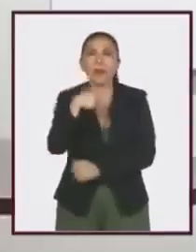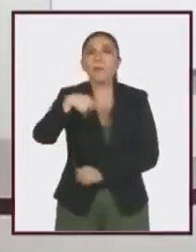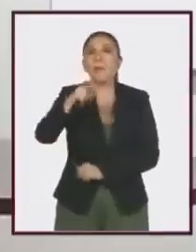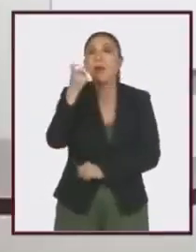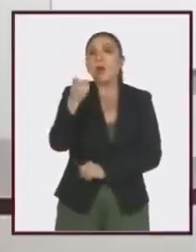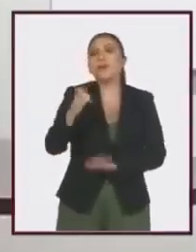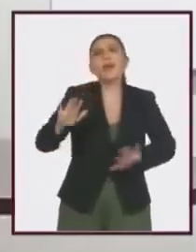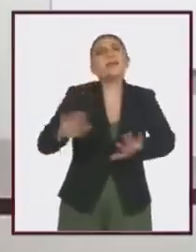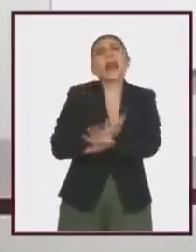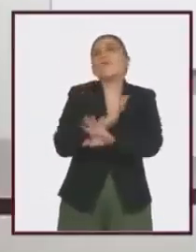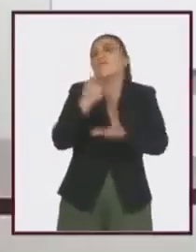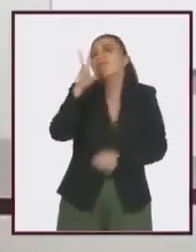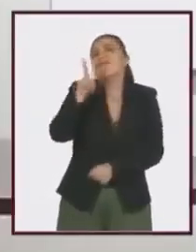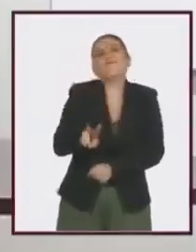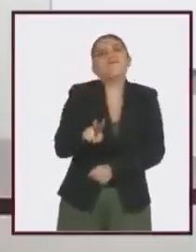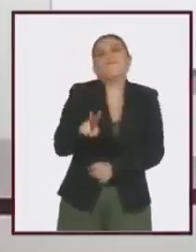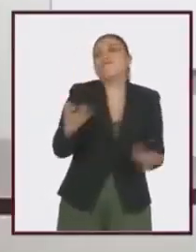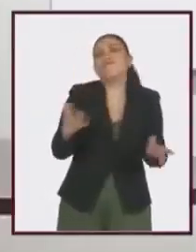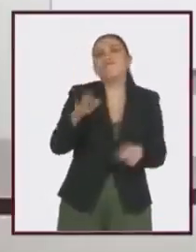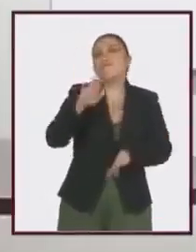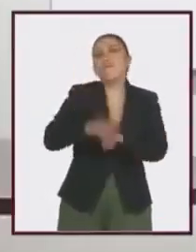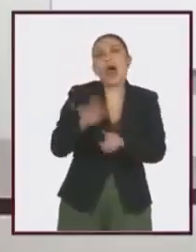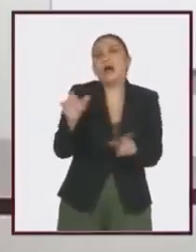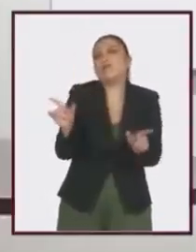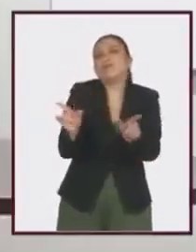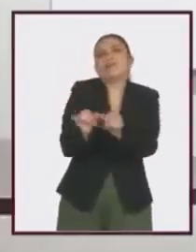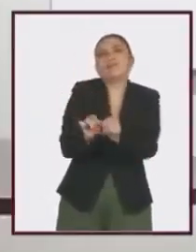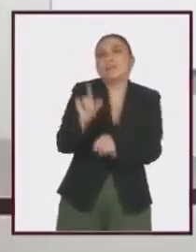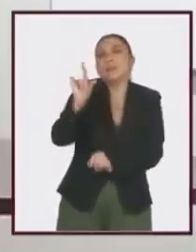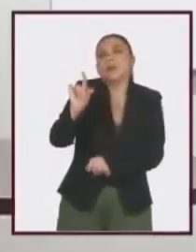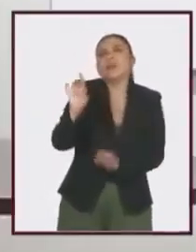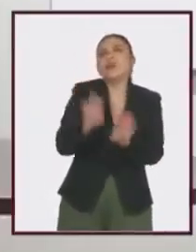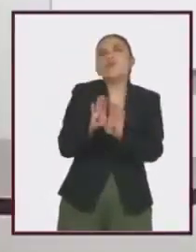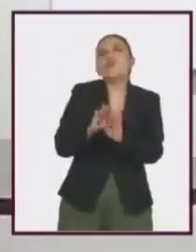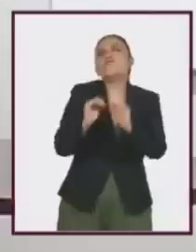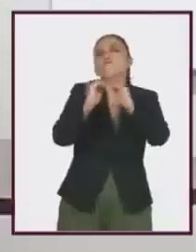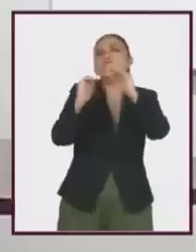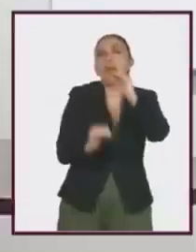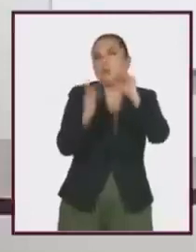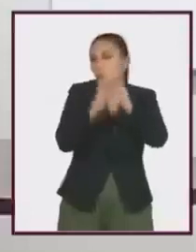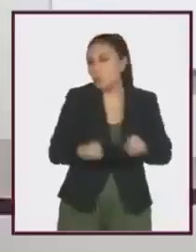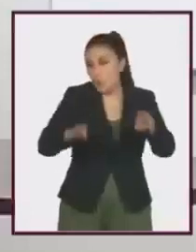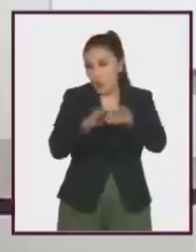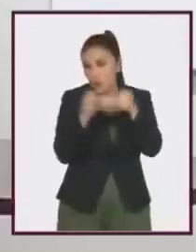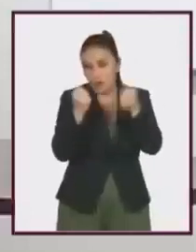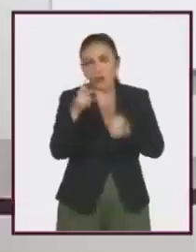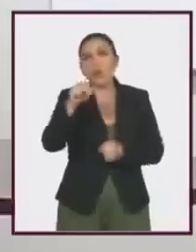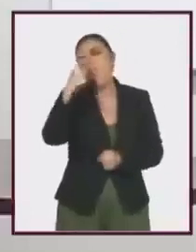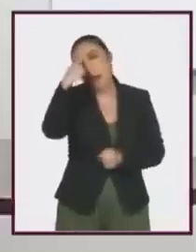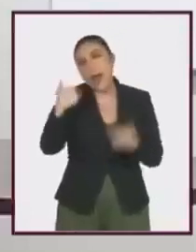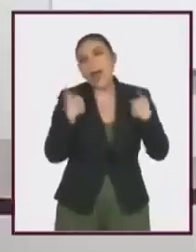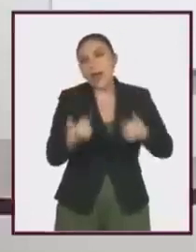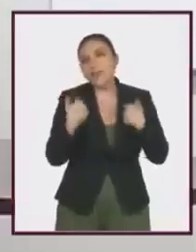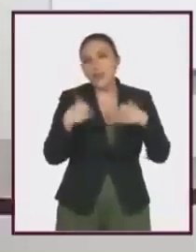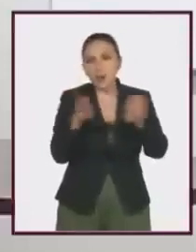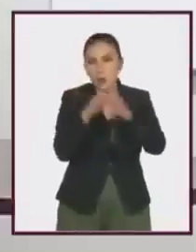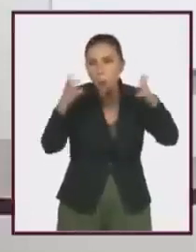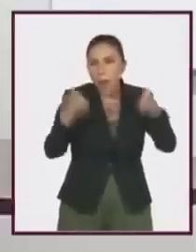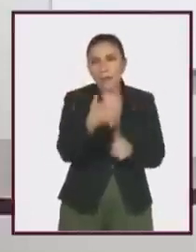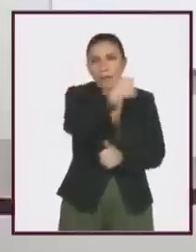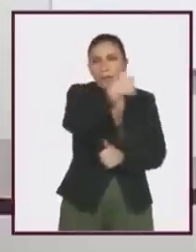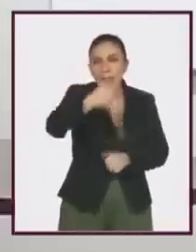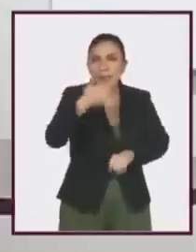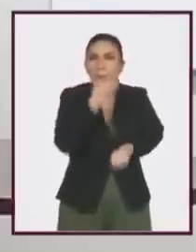cambio mínimo, como les decía, solamente para dar más claridad de que cada columna de los procesos de desarrollo